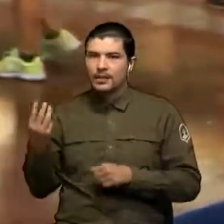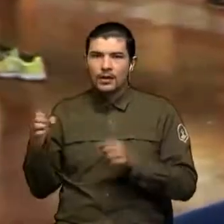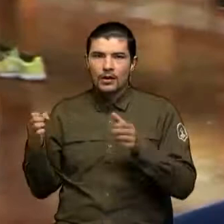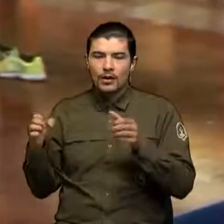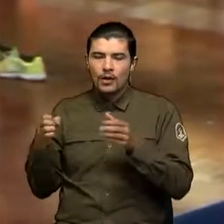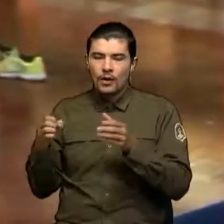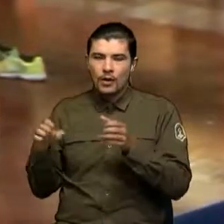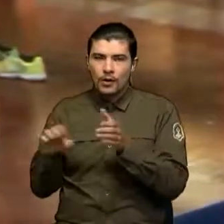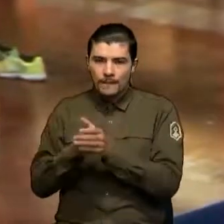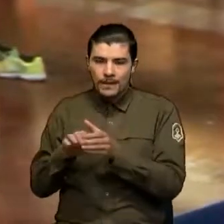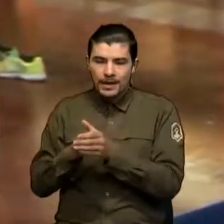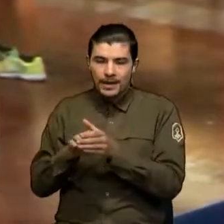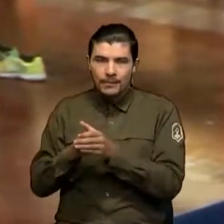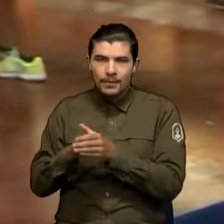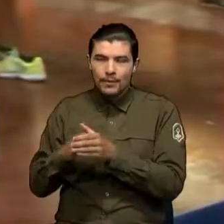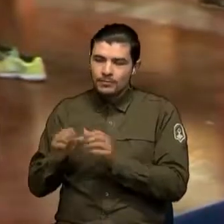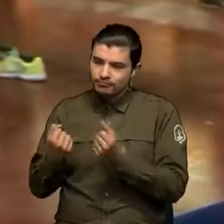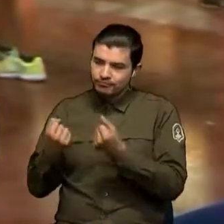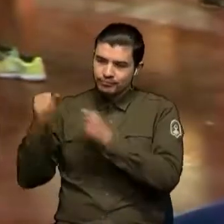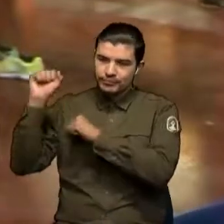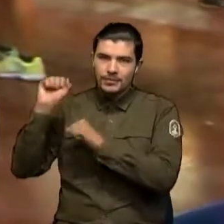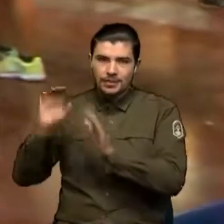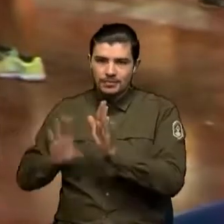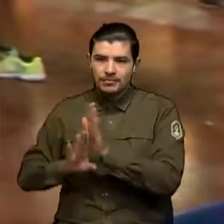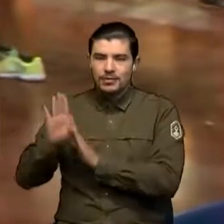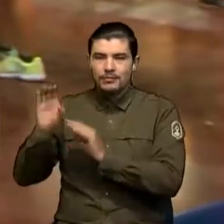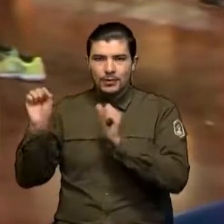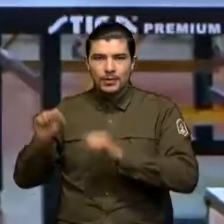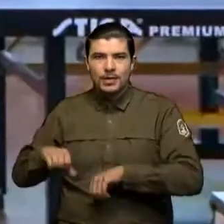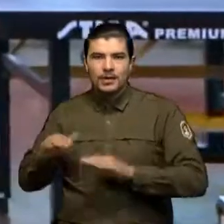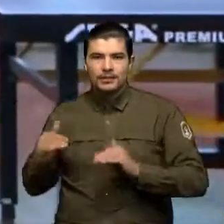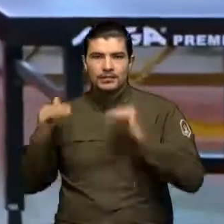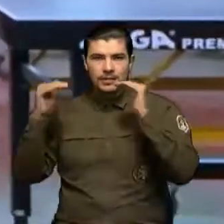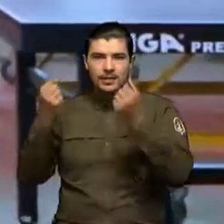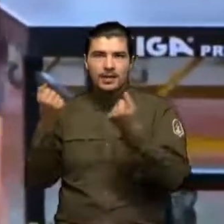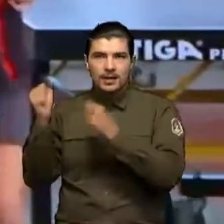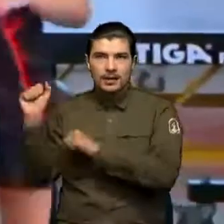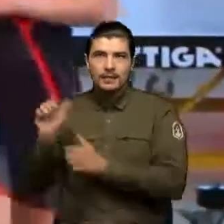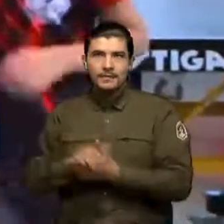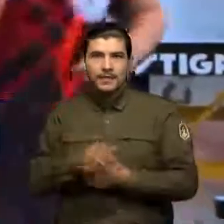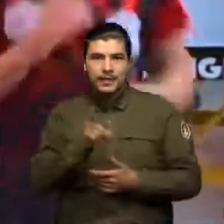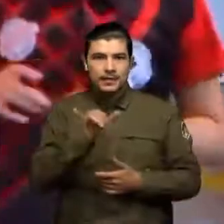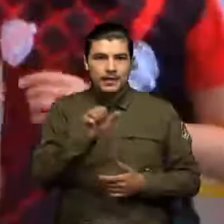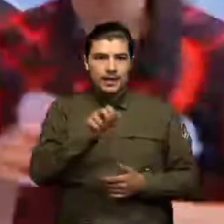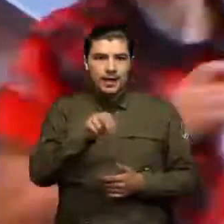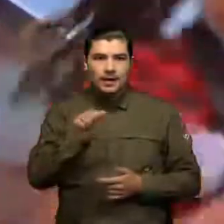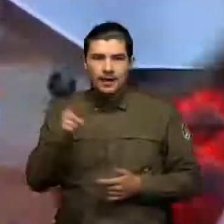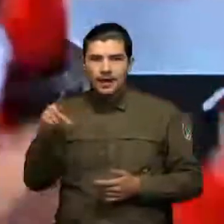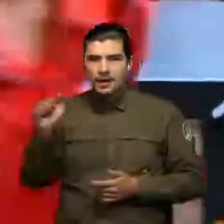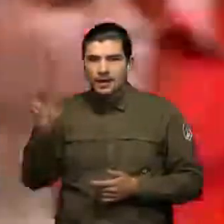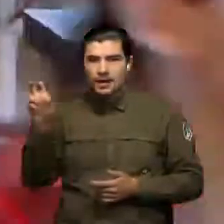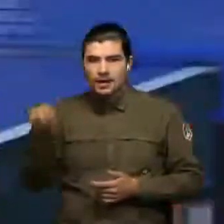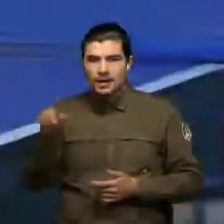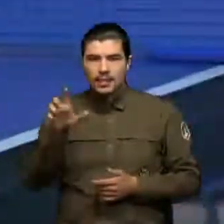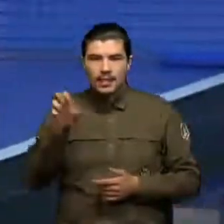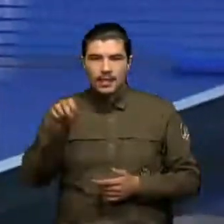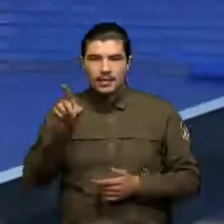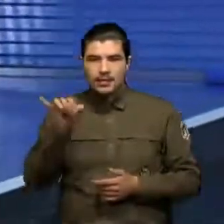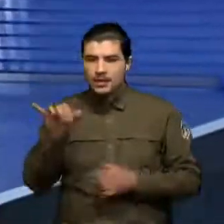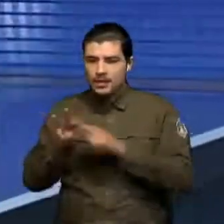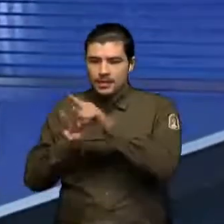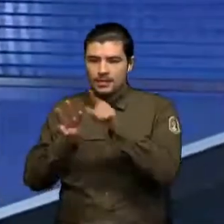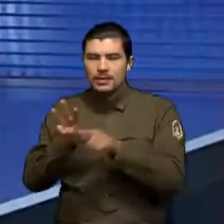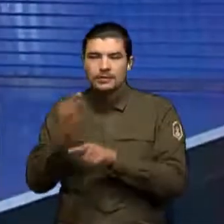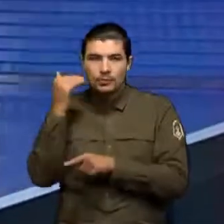adelante y ellas dar lo mejor de sí para poder con para poder ganar diana fonseca karen buitriago y lady ribera fueron